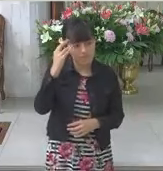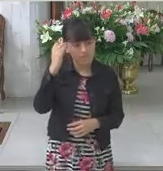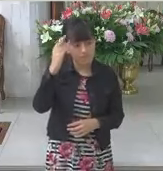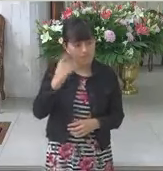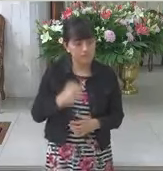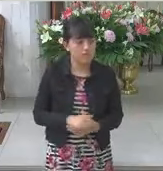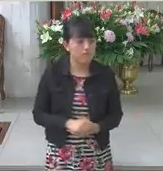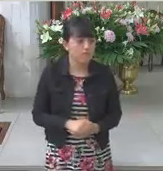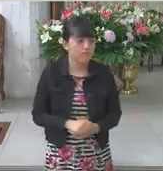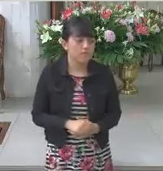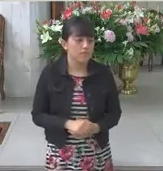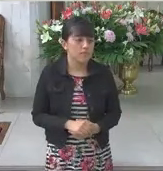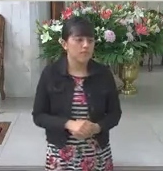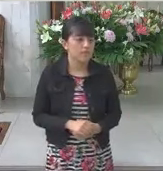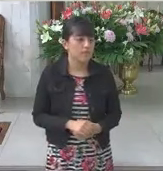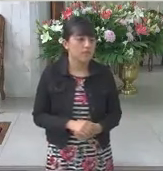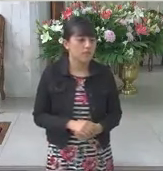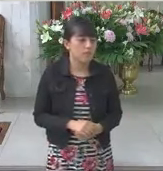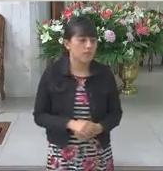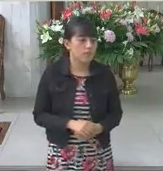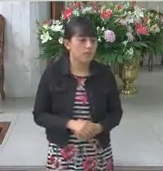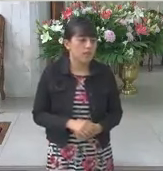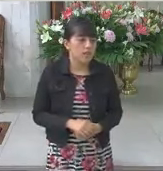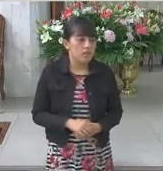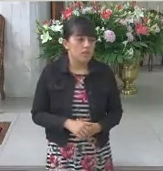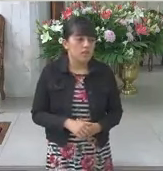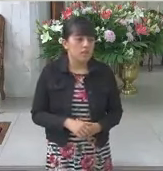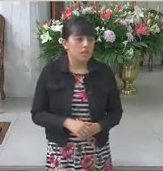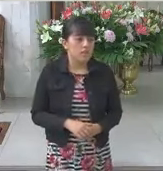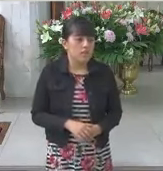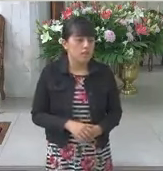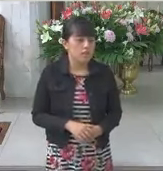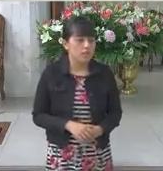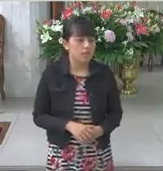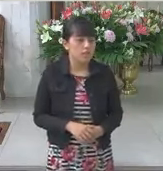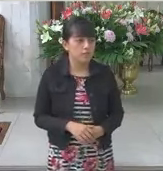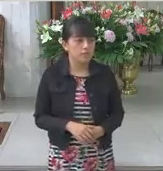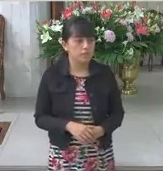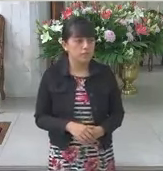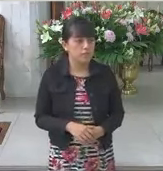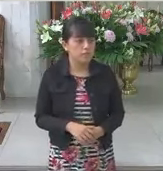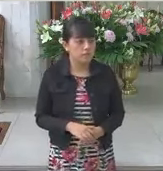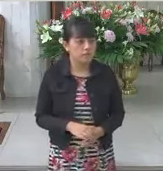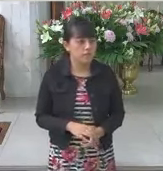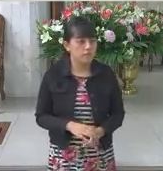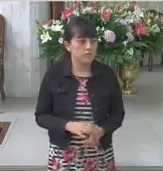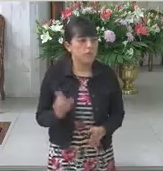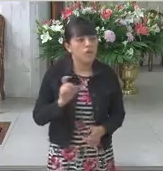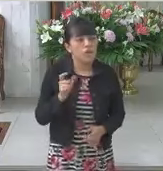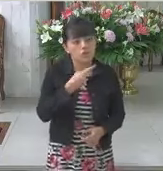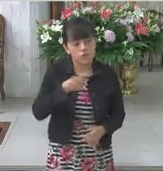está alrededor de las acciones y sobre todo de las decisiones que Nosotros